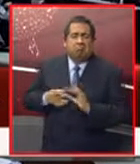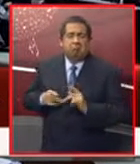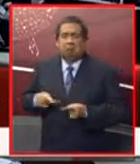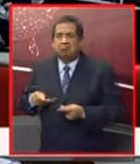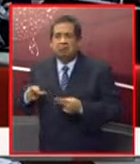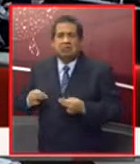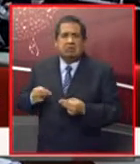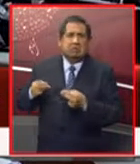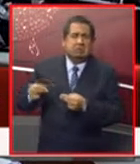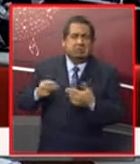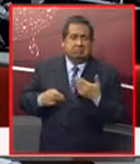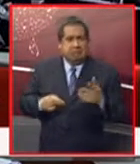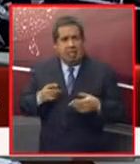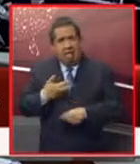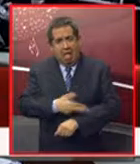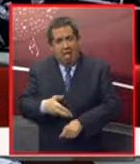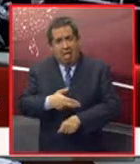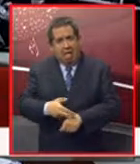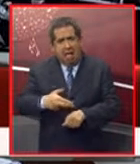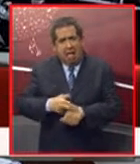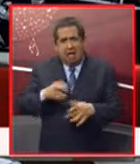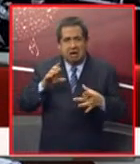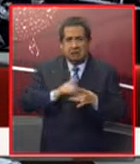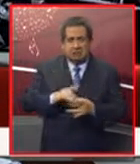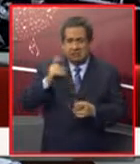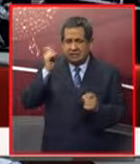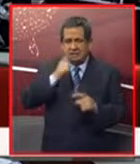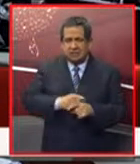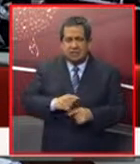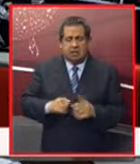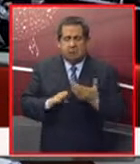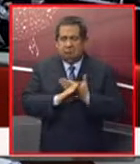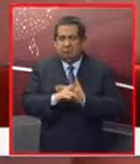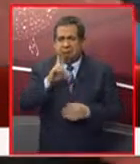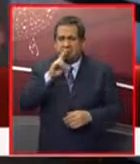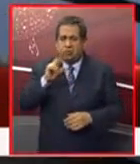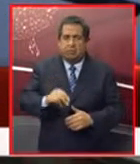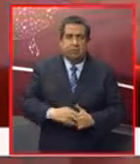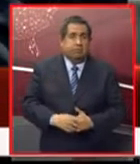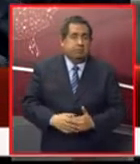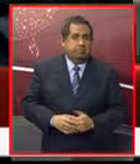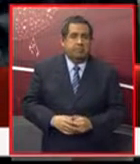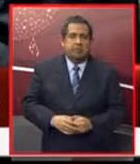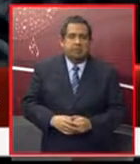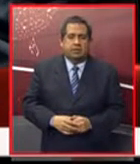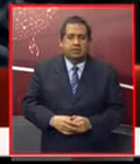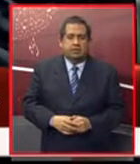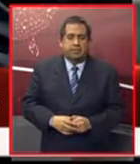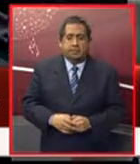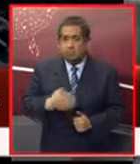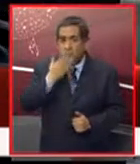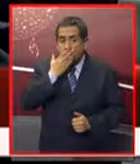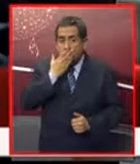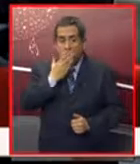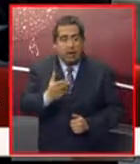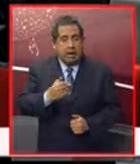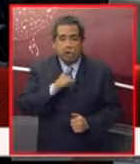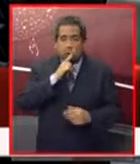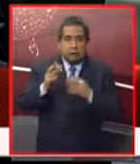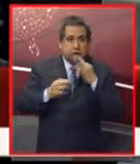más acorde a la realidad de las actividades mercantiles con el fin de lucro. Bienvenida la noticia de que